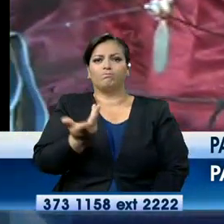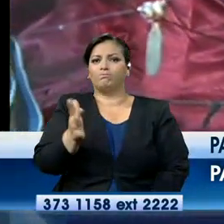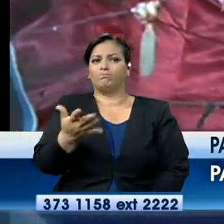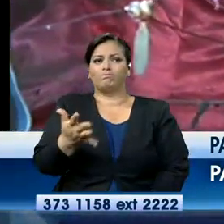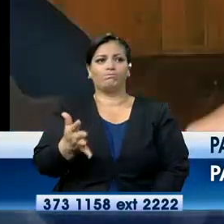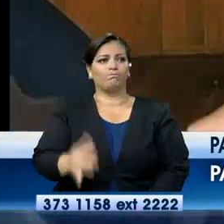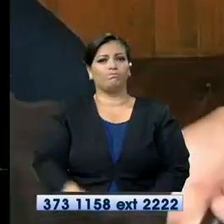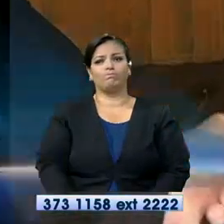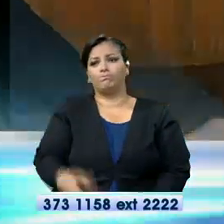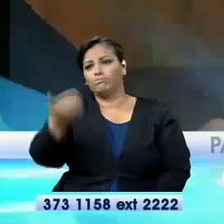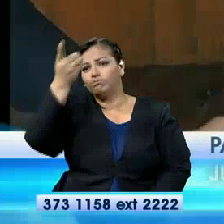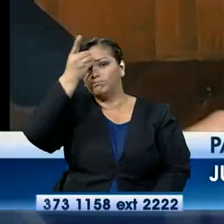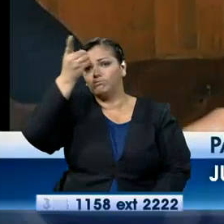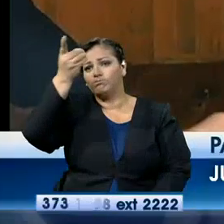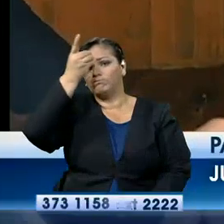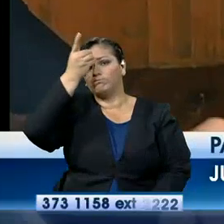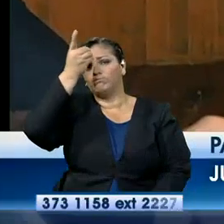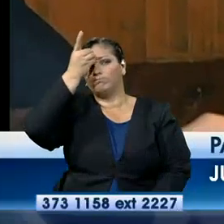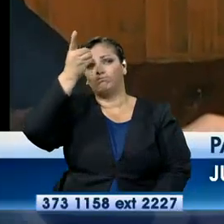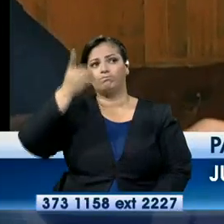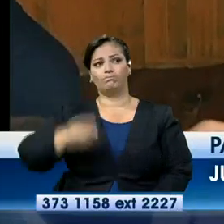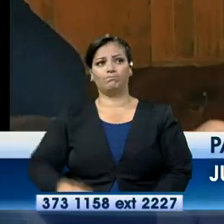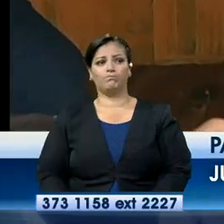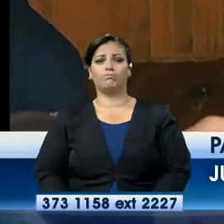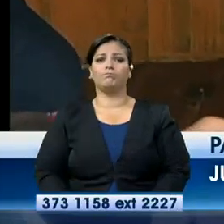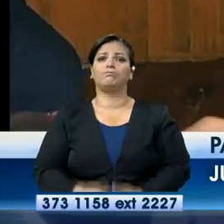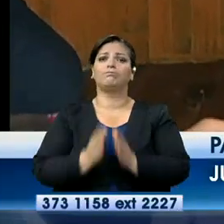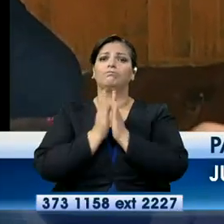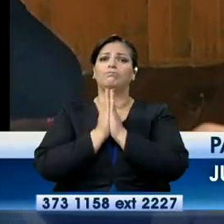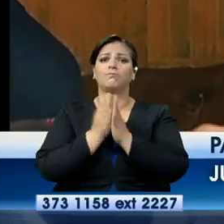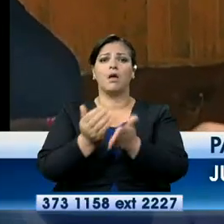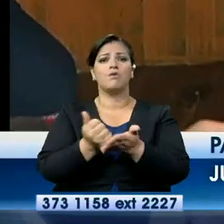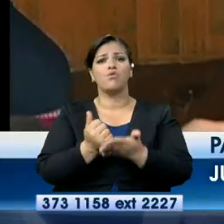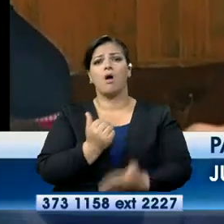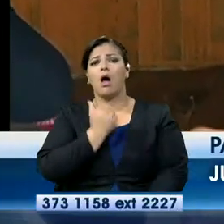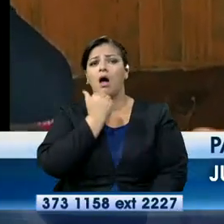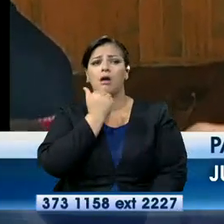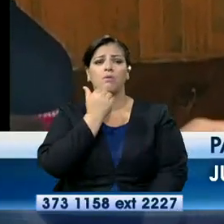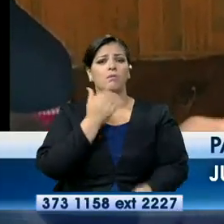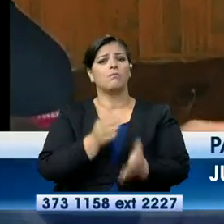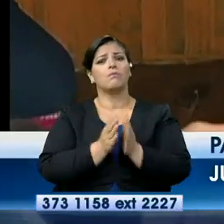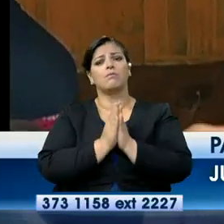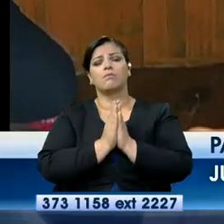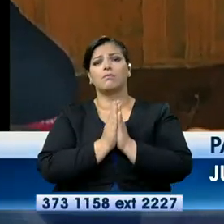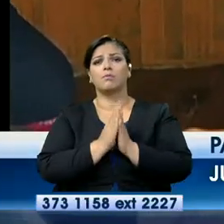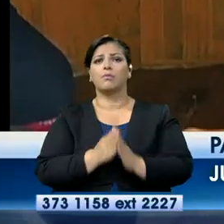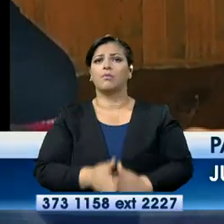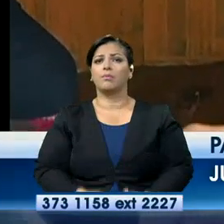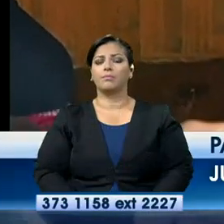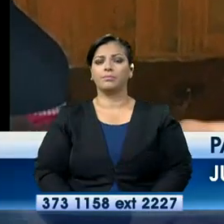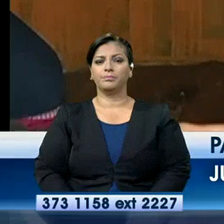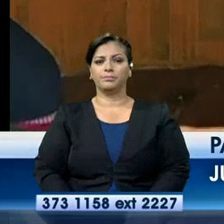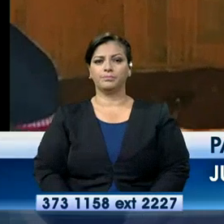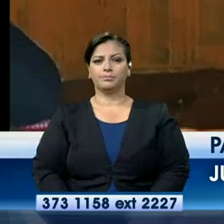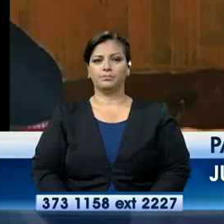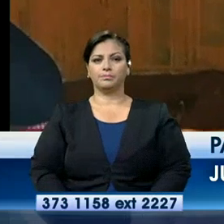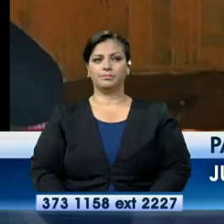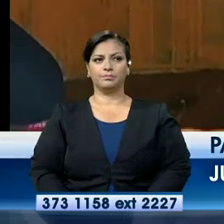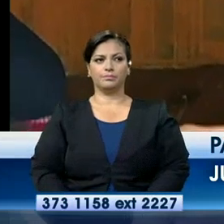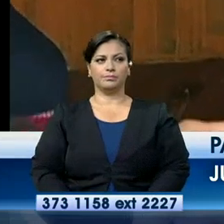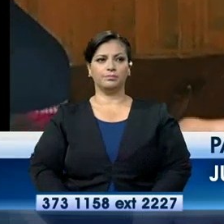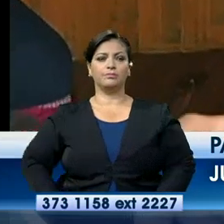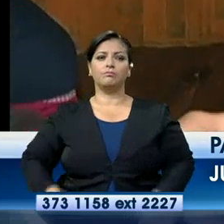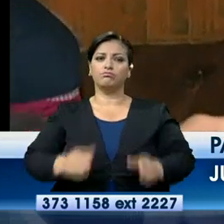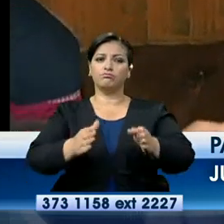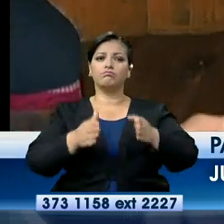estamos viviendo. Entonces, que alguien nos ayude con cualquier cosita para pagar la cajita y poder